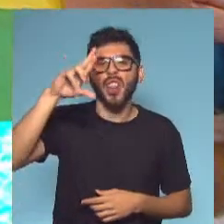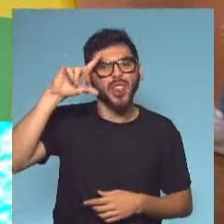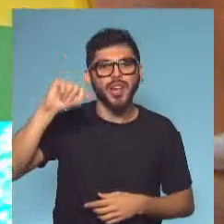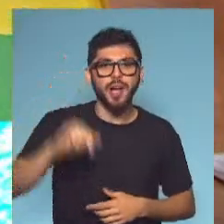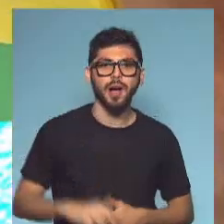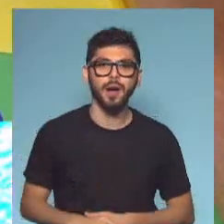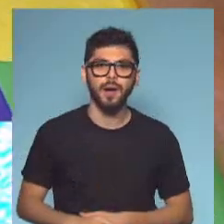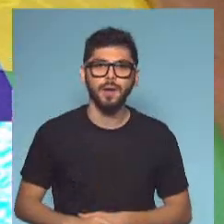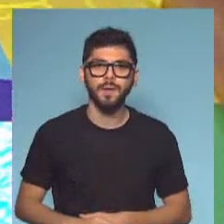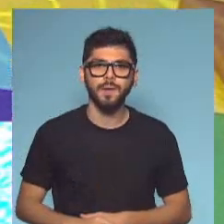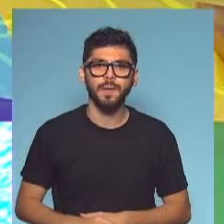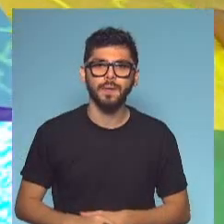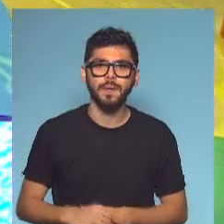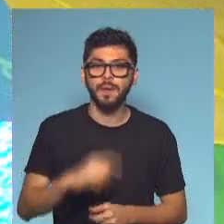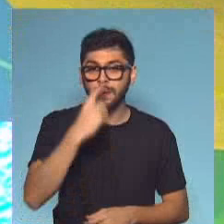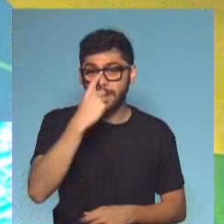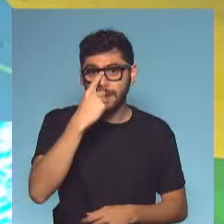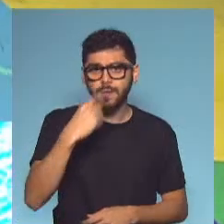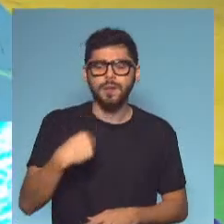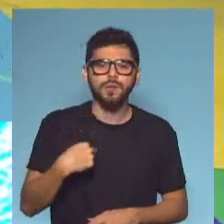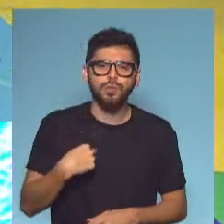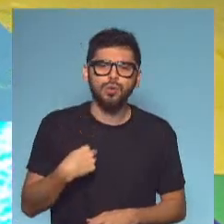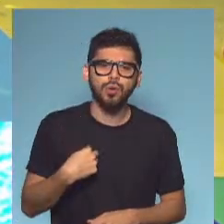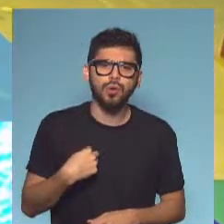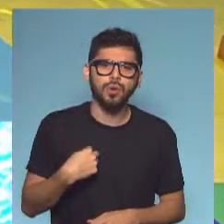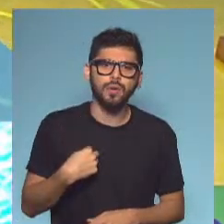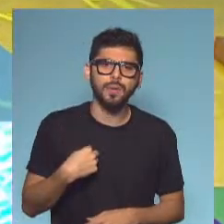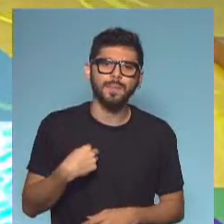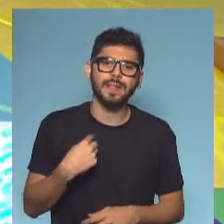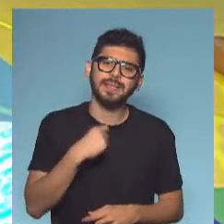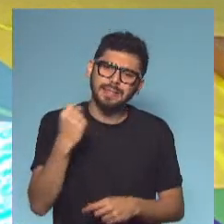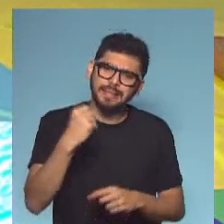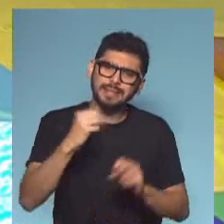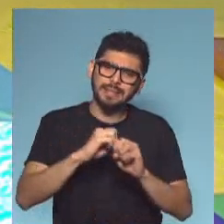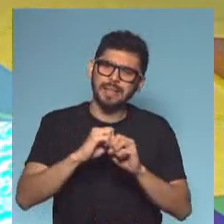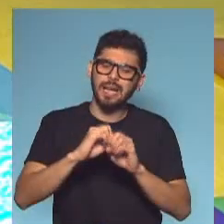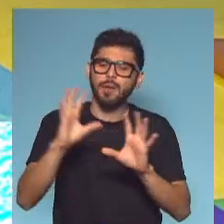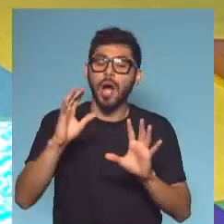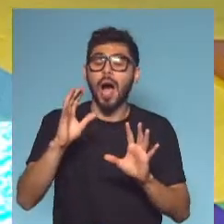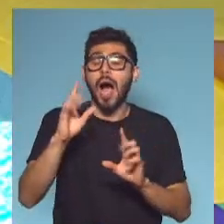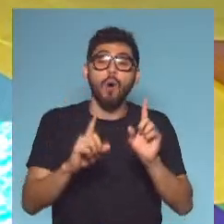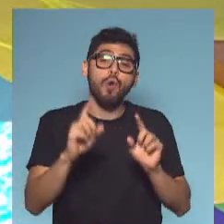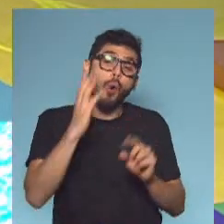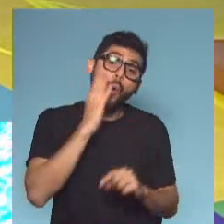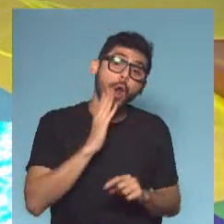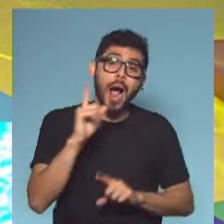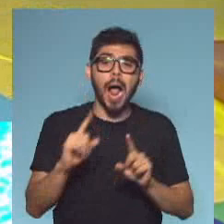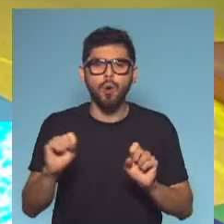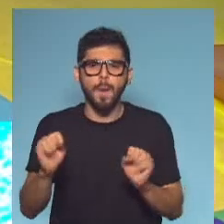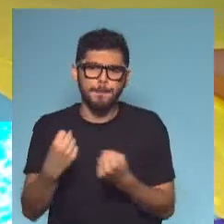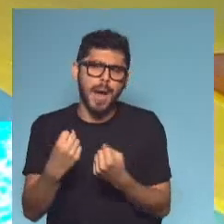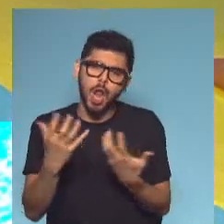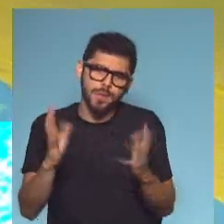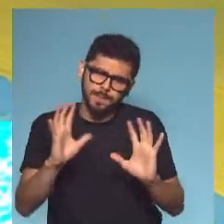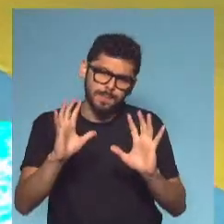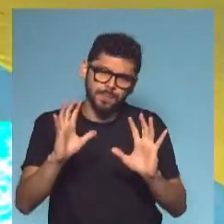Andrea. Hay dos. Yo tengo siempre que sacar algo limpio porque uno siempre conoce gente buena y gente mala. Y yo he estado